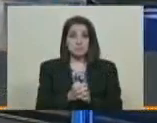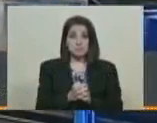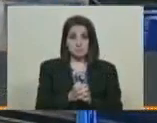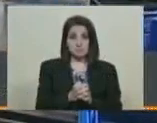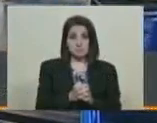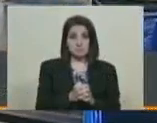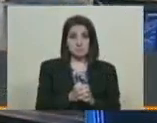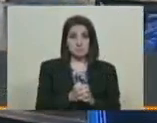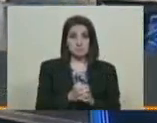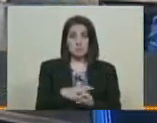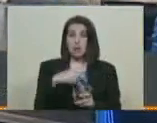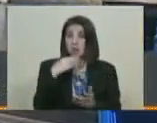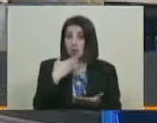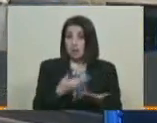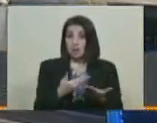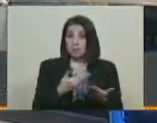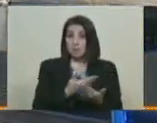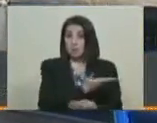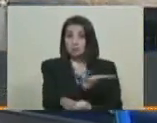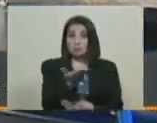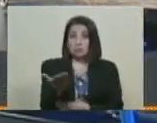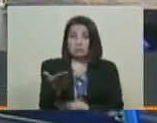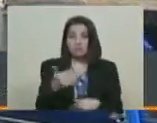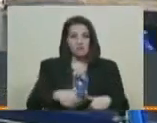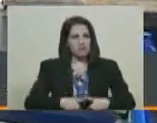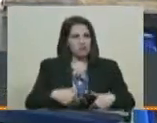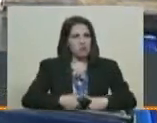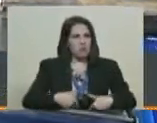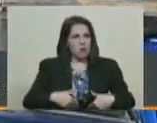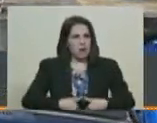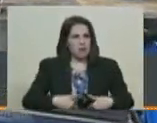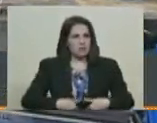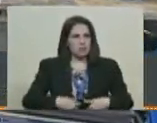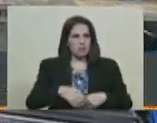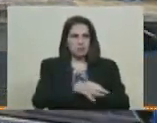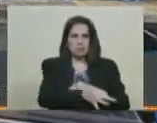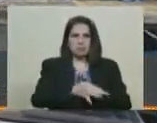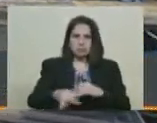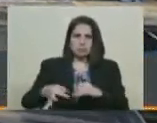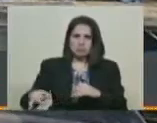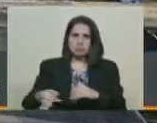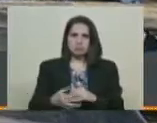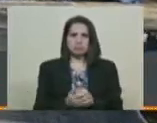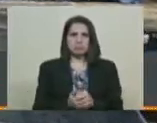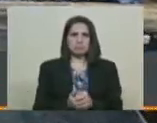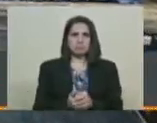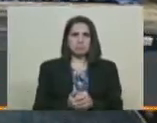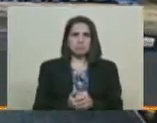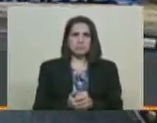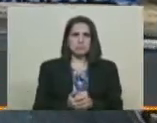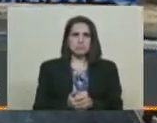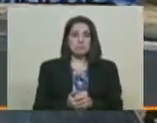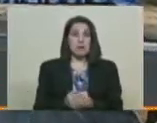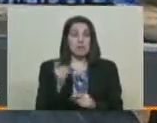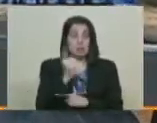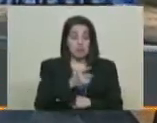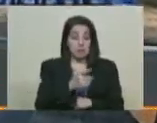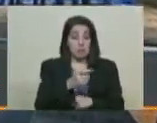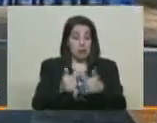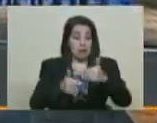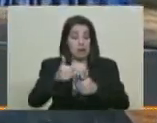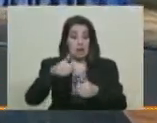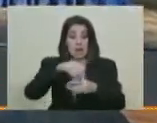Y yo le pido a ustedes en las regiones que hagamos un gran esfuerzo, porque yo creo que debemos salir de las elecciones